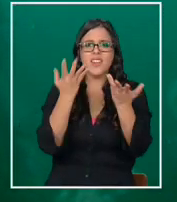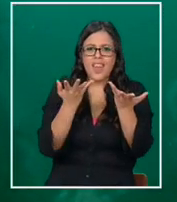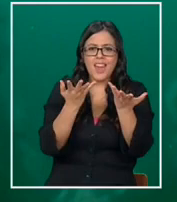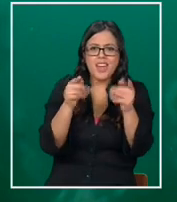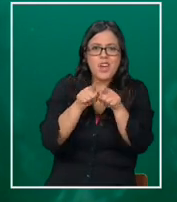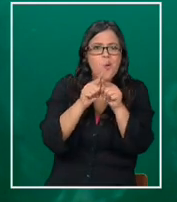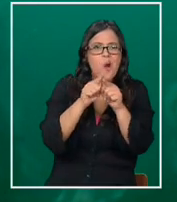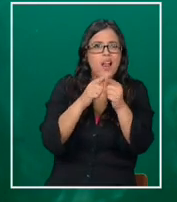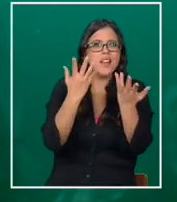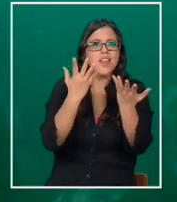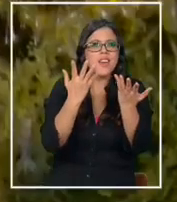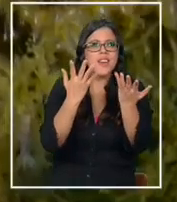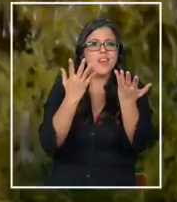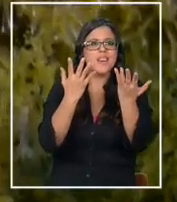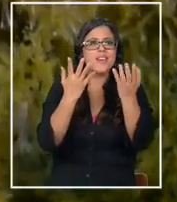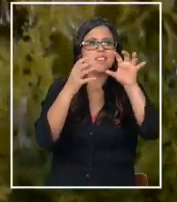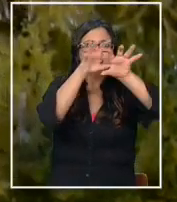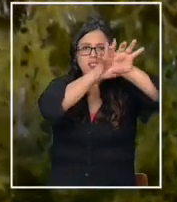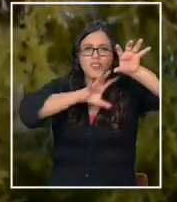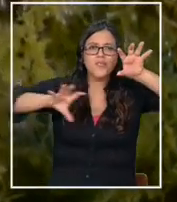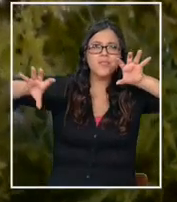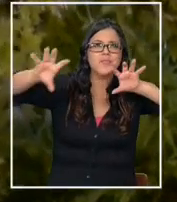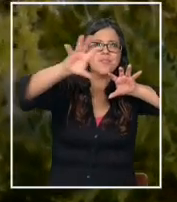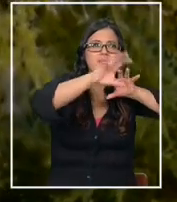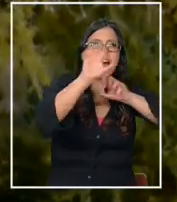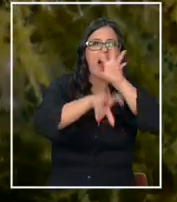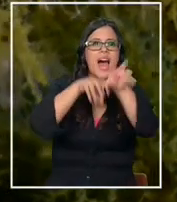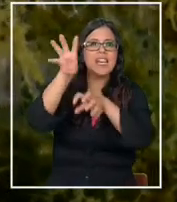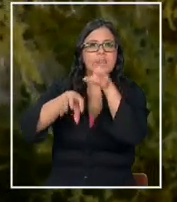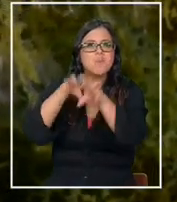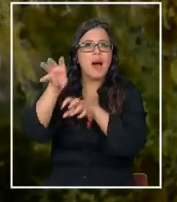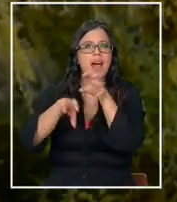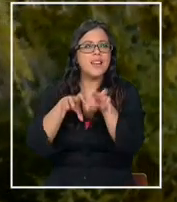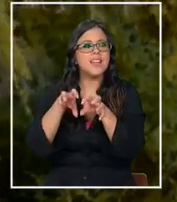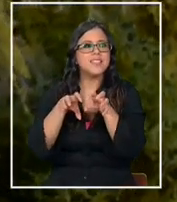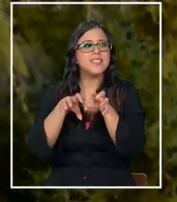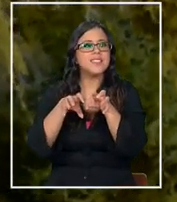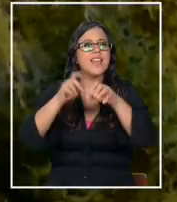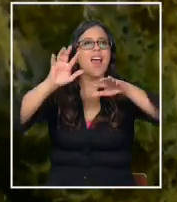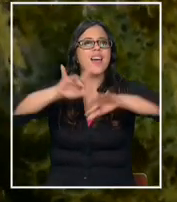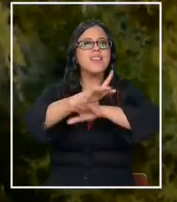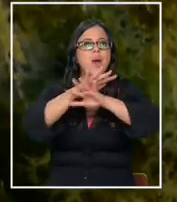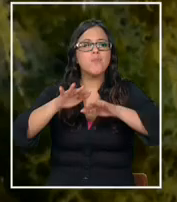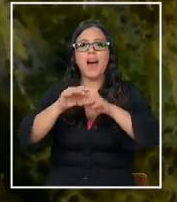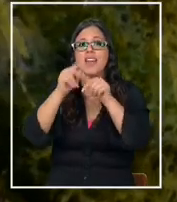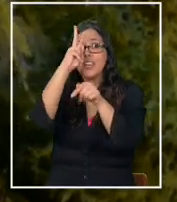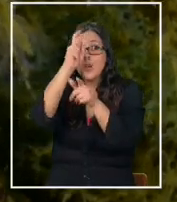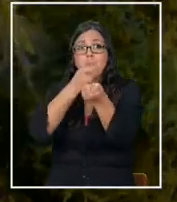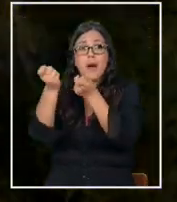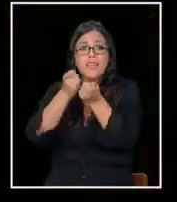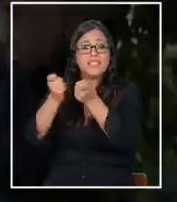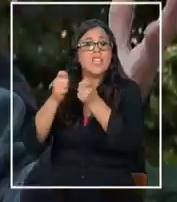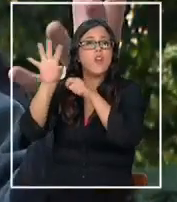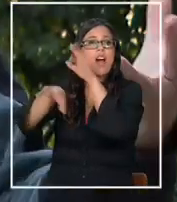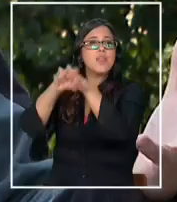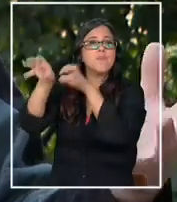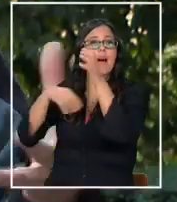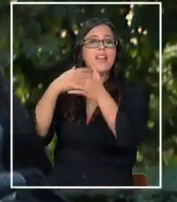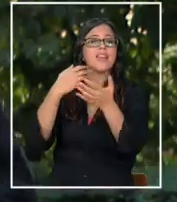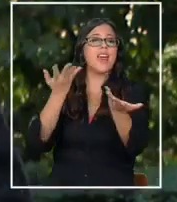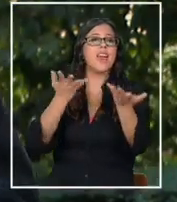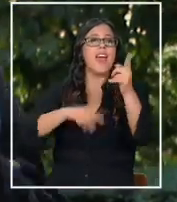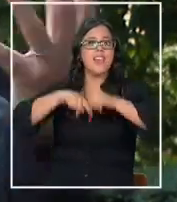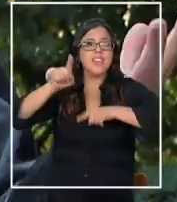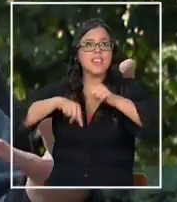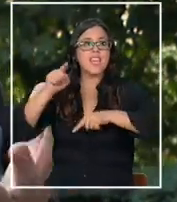marinos que cumple una función similar a la que entregan los bosques en tierra. Es algo único a nivel mundial. Verlo